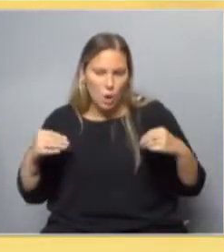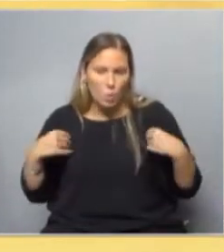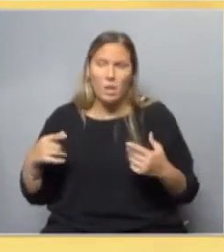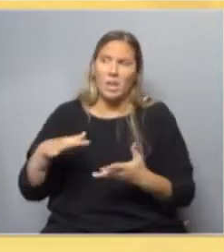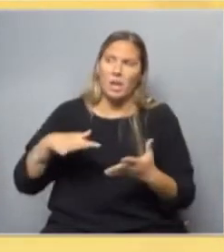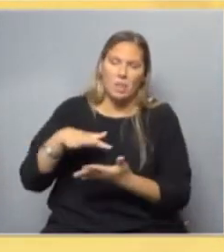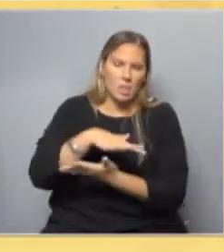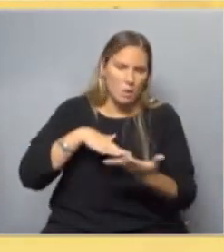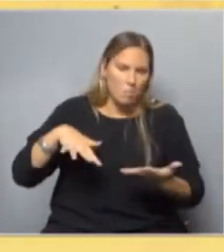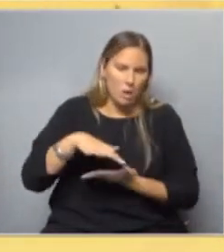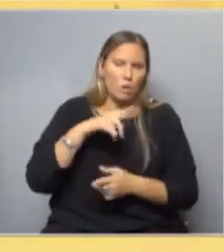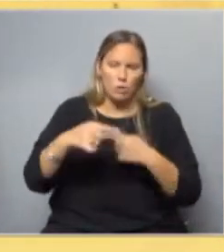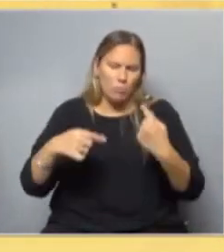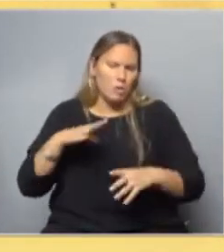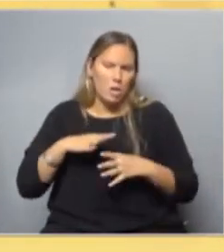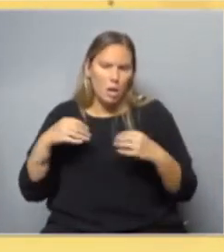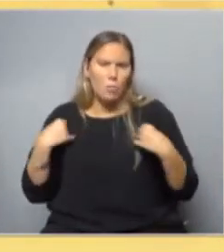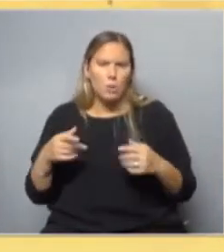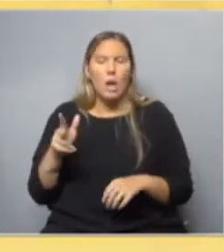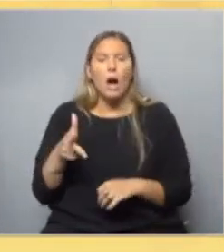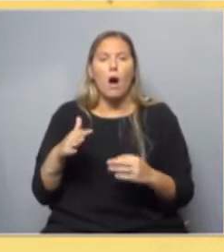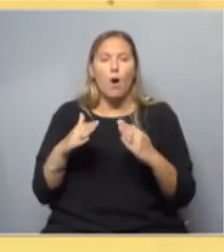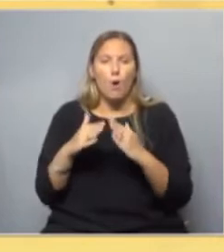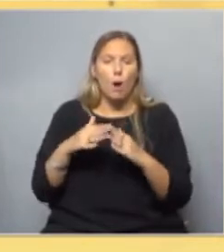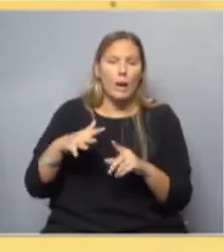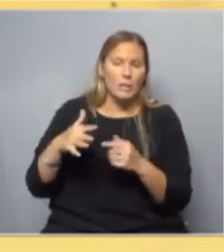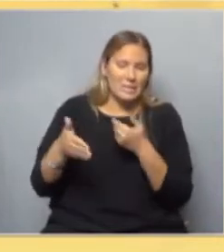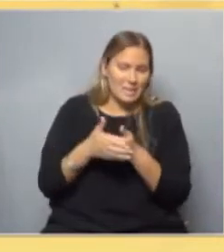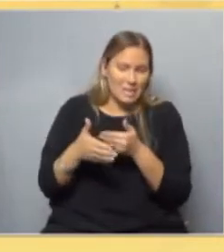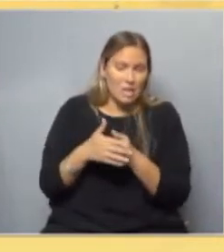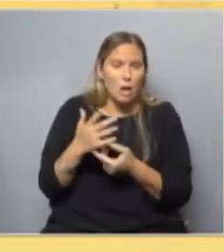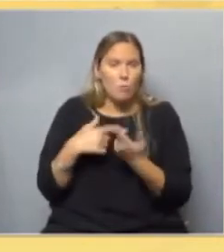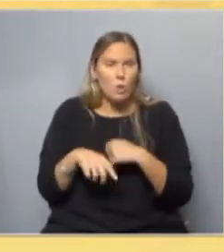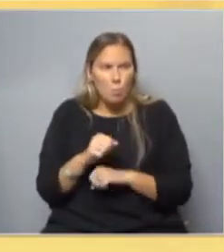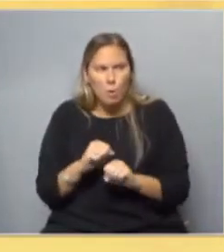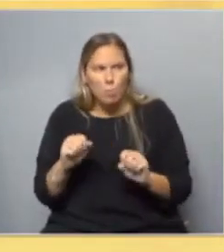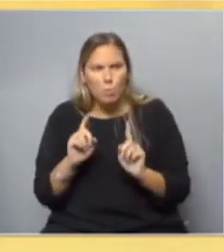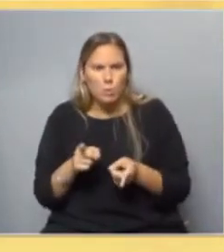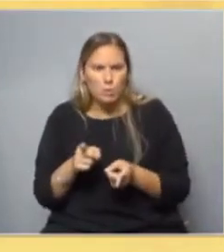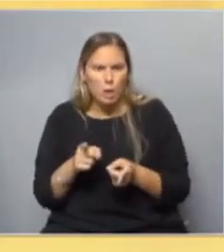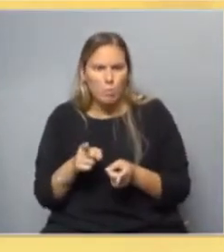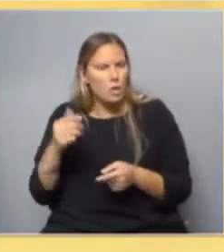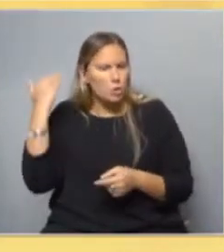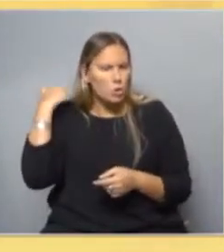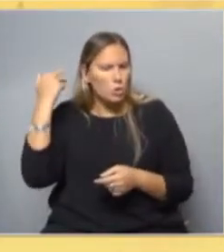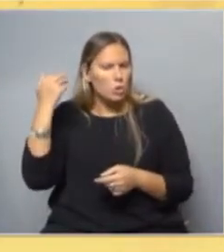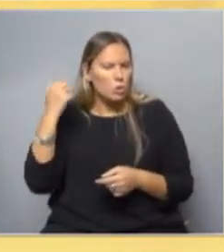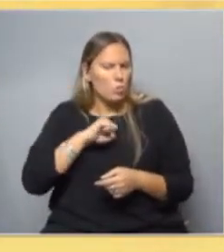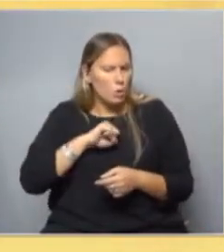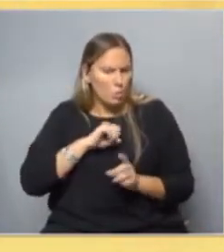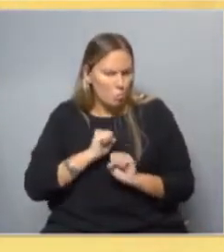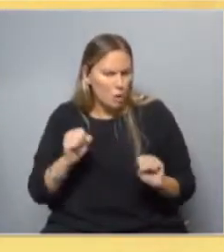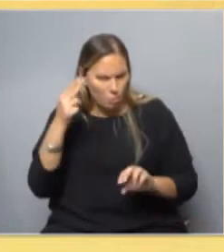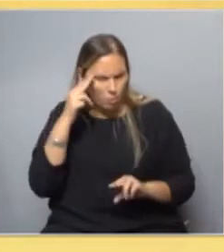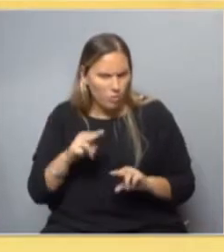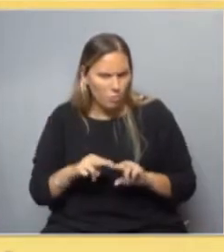barrio y de las escuelas y hogares del entorno. Dijimos, bueno, pero también podemos hacerlo de la tuberculosis. Entonces, bueno, y